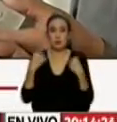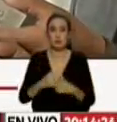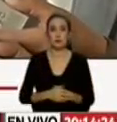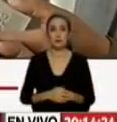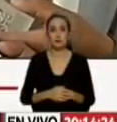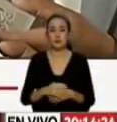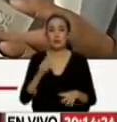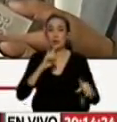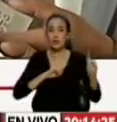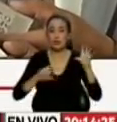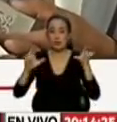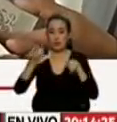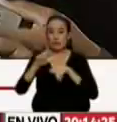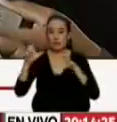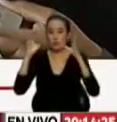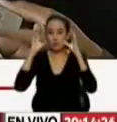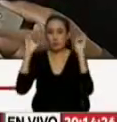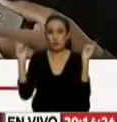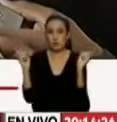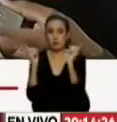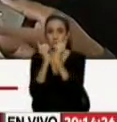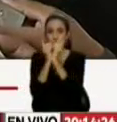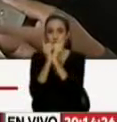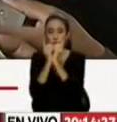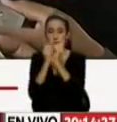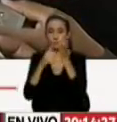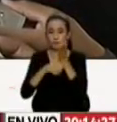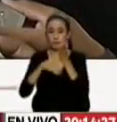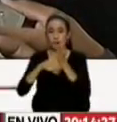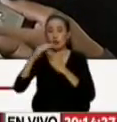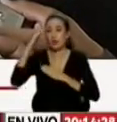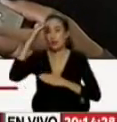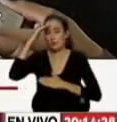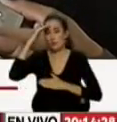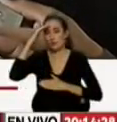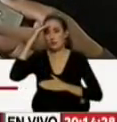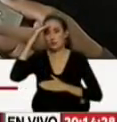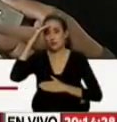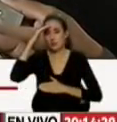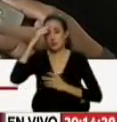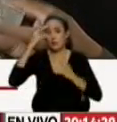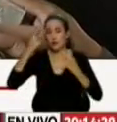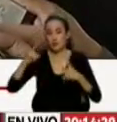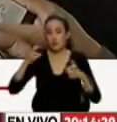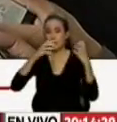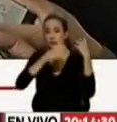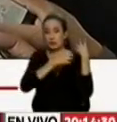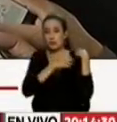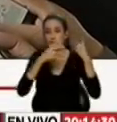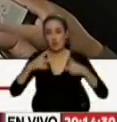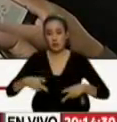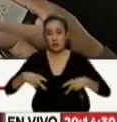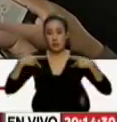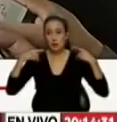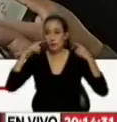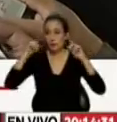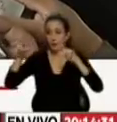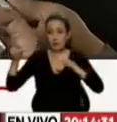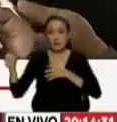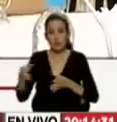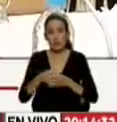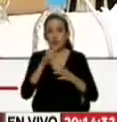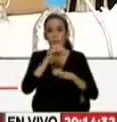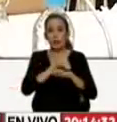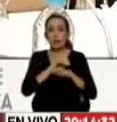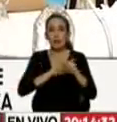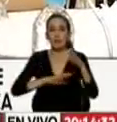es el único sitio donde se encuentra. Vamos a solicitar al Ministerio del Interior que haga las gestiones para este caso y que se garantice la vida y la seguridad de la doctora